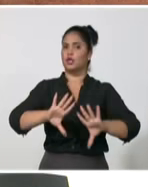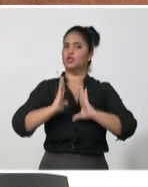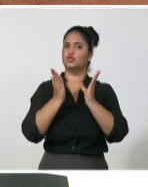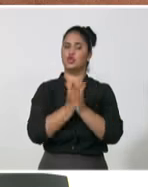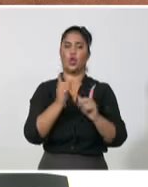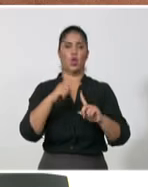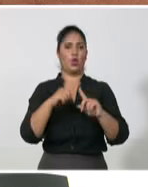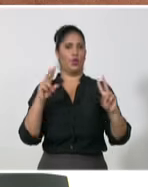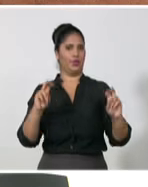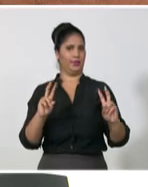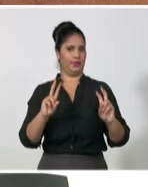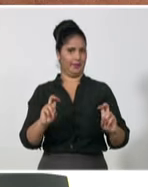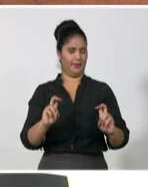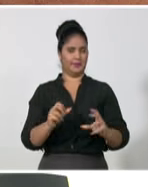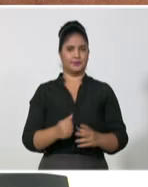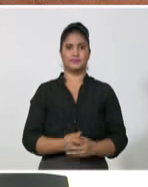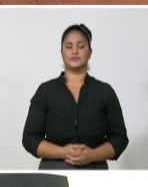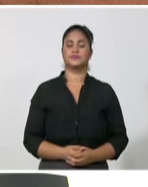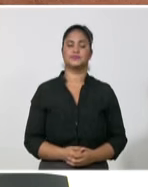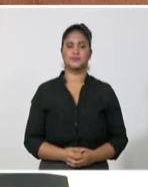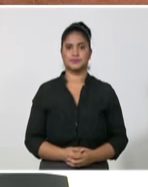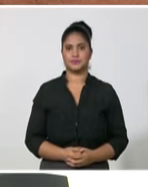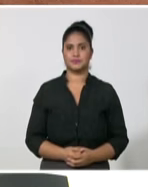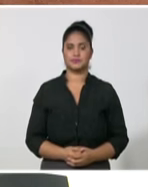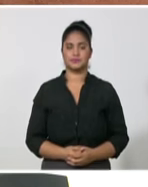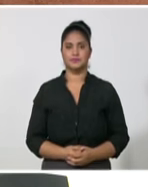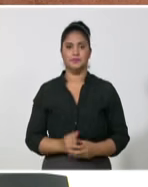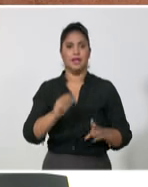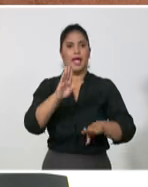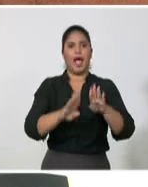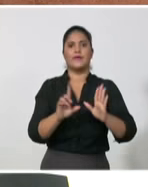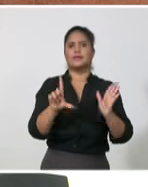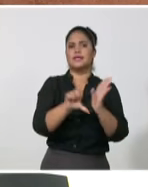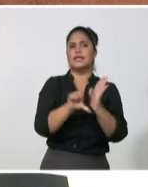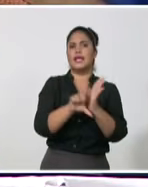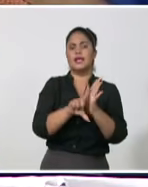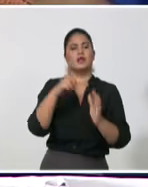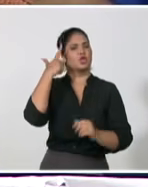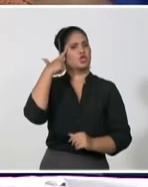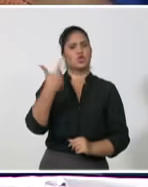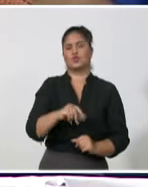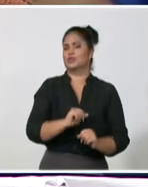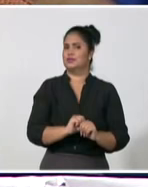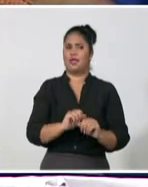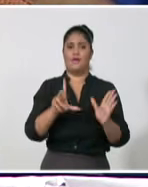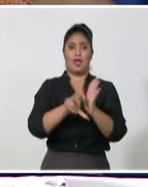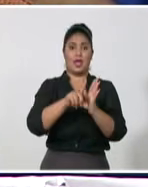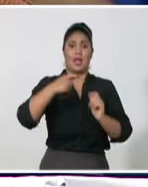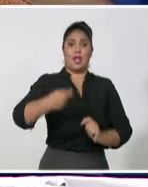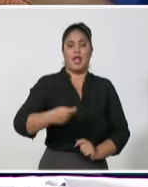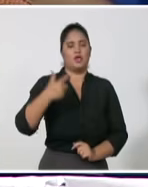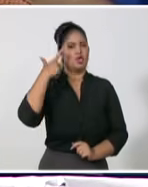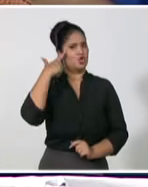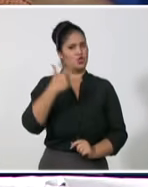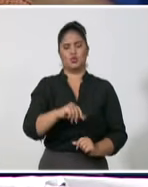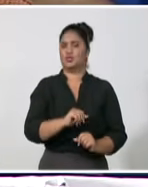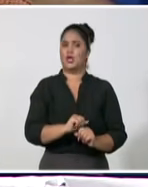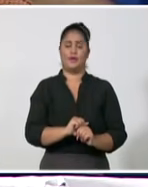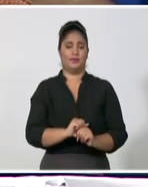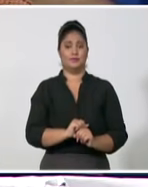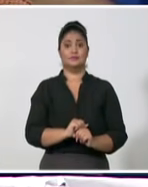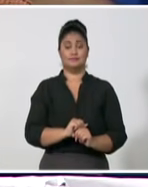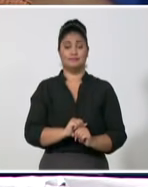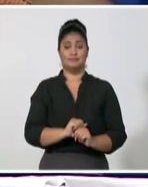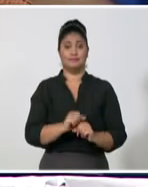de las facultades y de las atribuciones que tiene cada cuadro cada cargo atenta contra la eficiencia y la agilidad